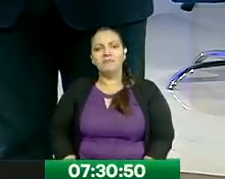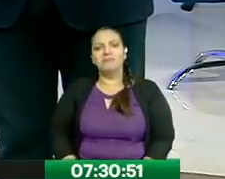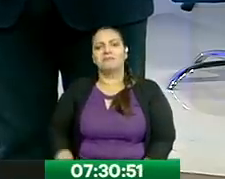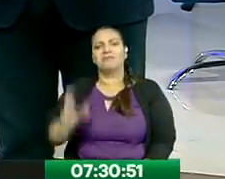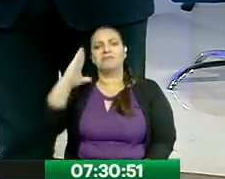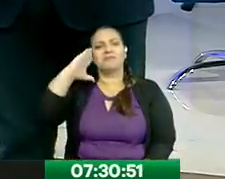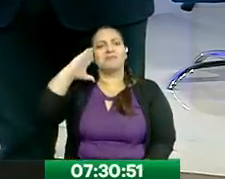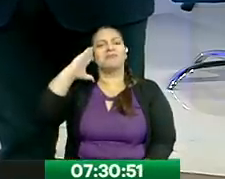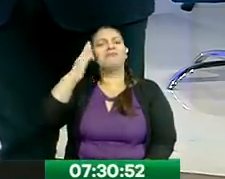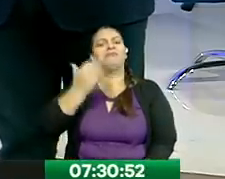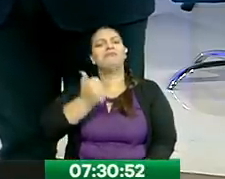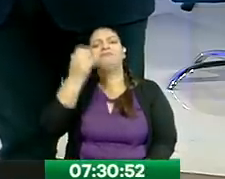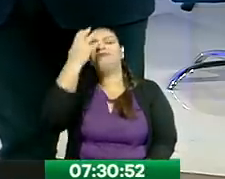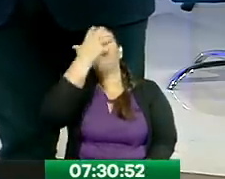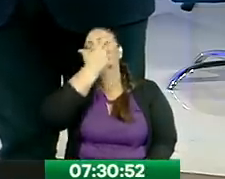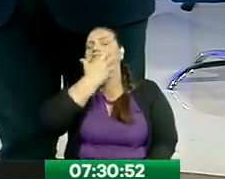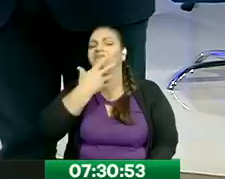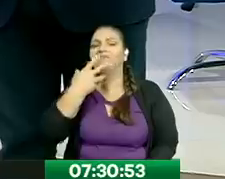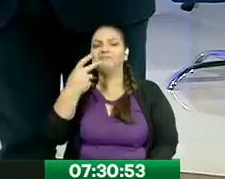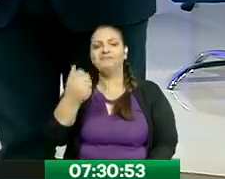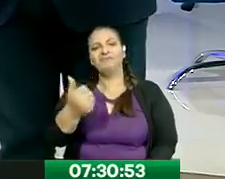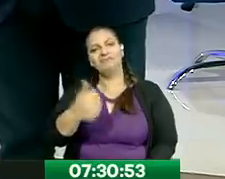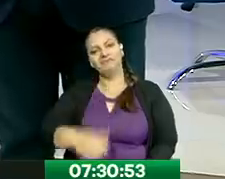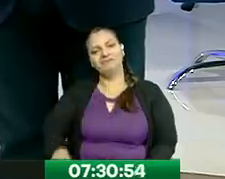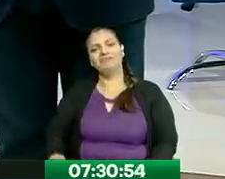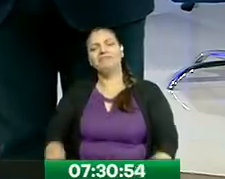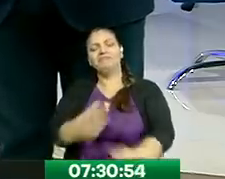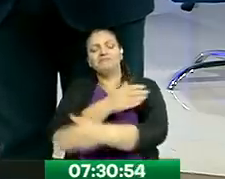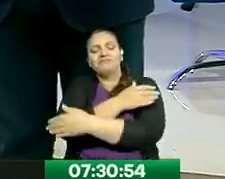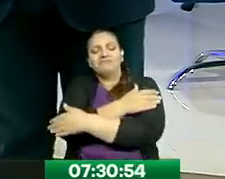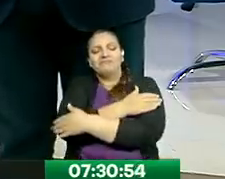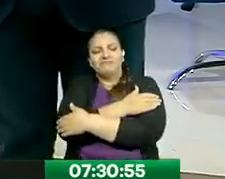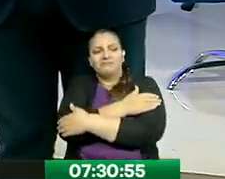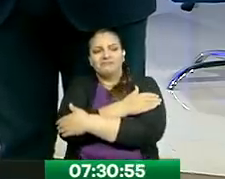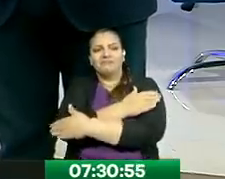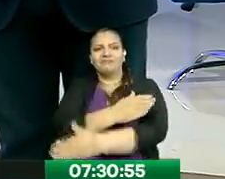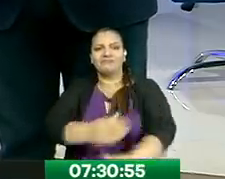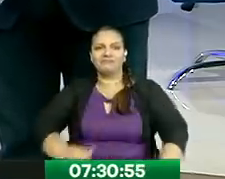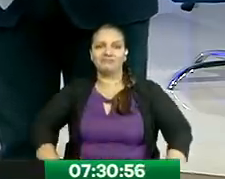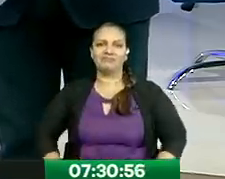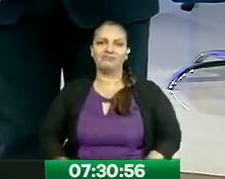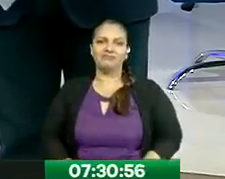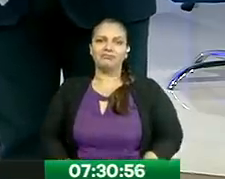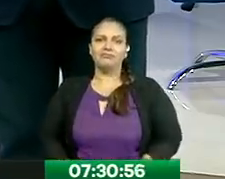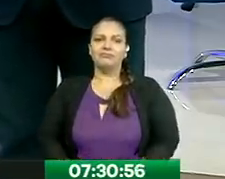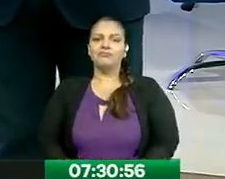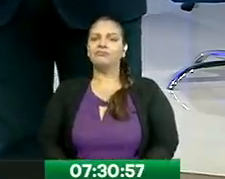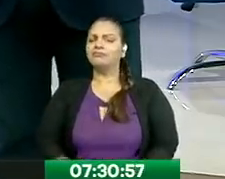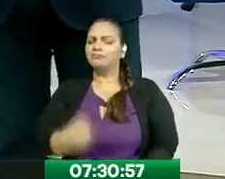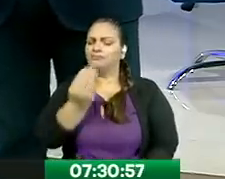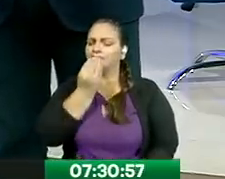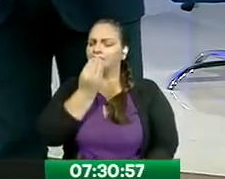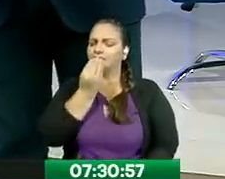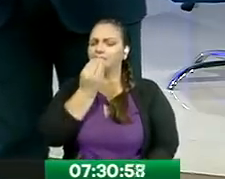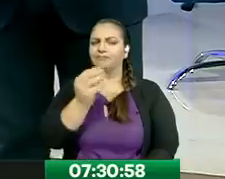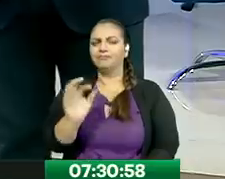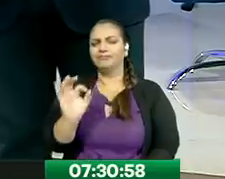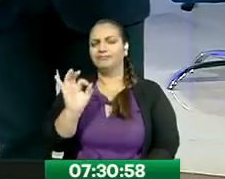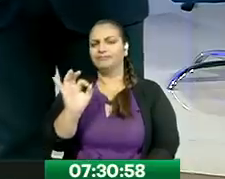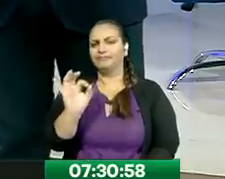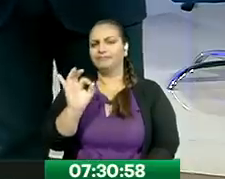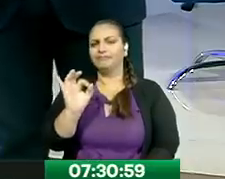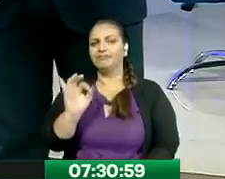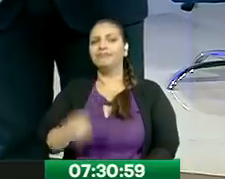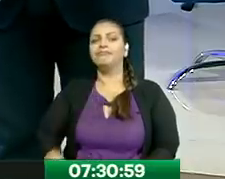tierra estamos en deuda completa tenemos que inflar hoy que si ya estaba mote pillo y motes uso nos vamos con la gastronomía cuenca y la en papitas con